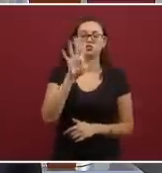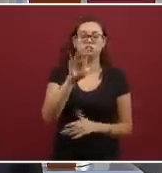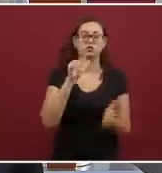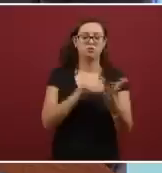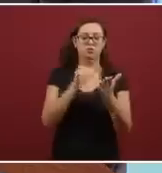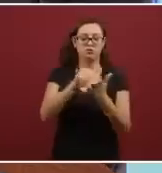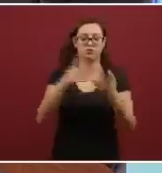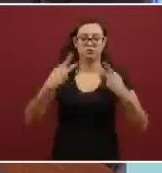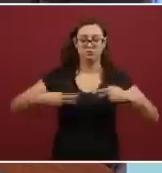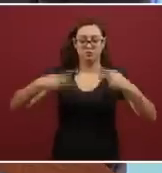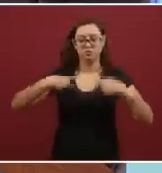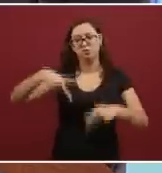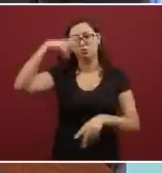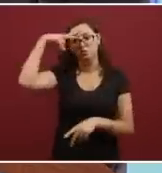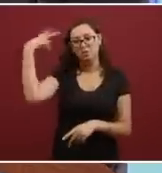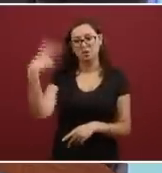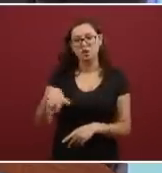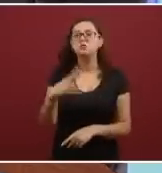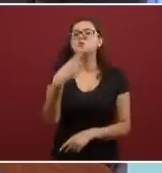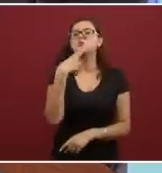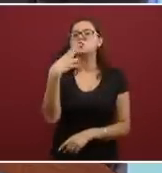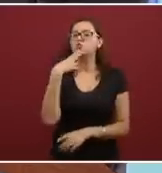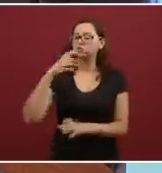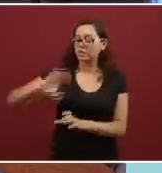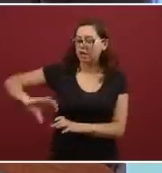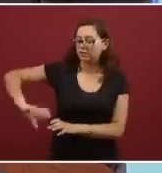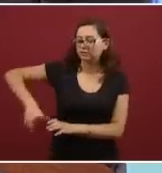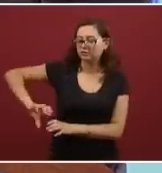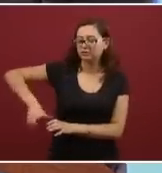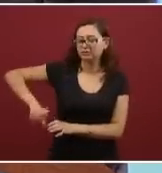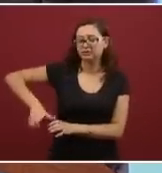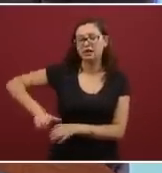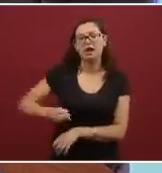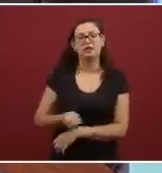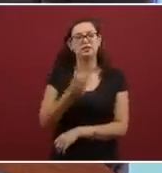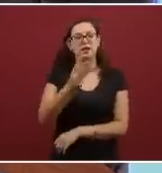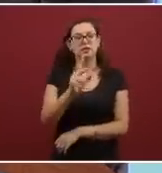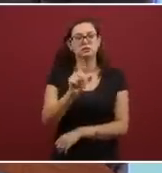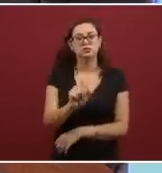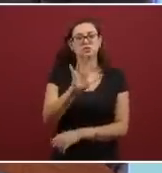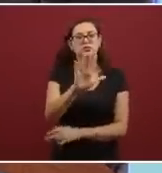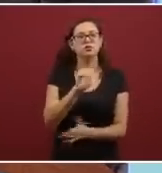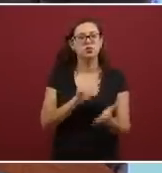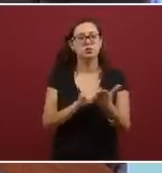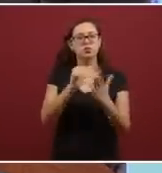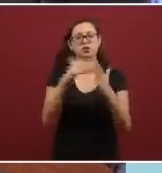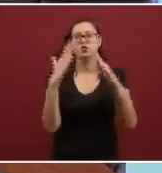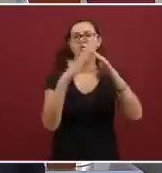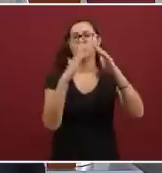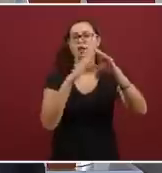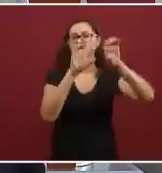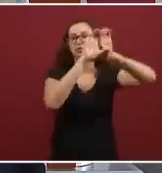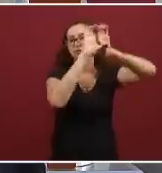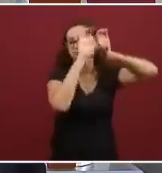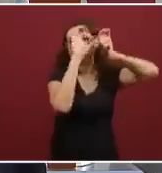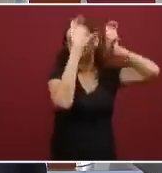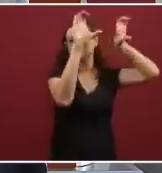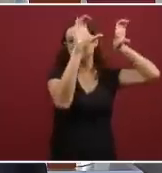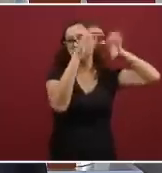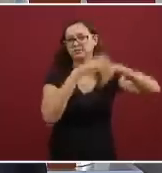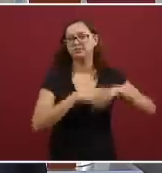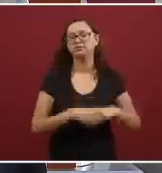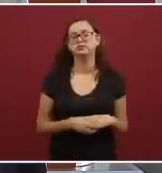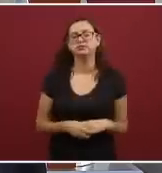mexicanos usamos cilindros y 3.5 millones de mexicanos usan tanques